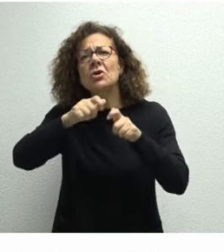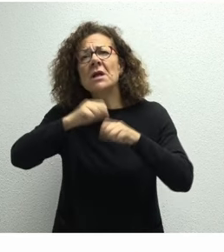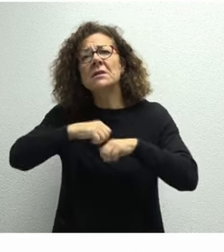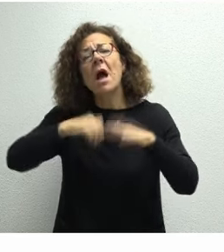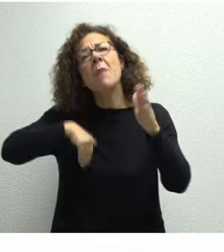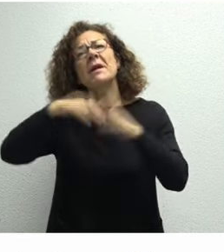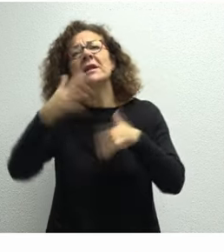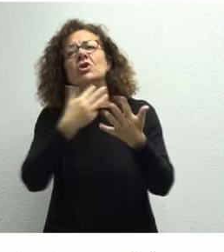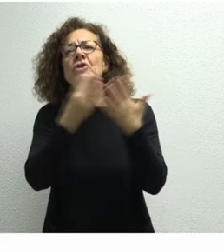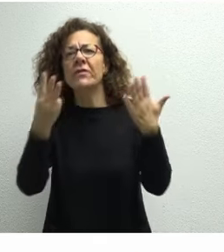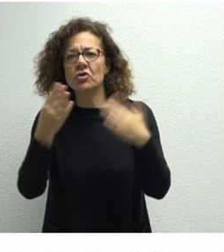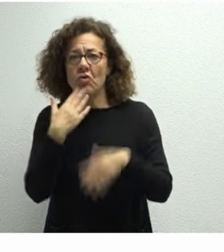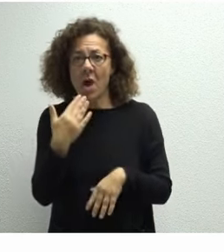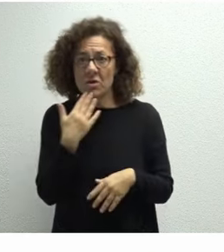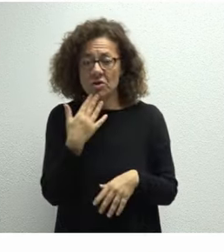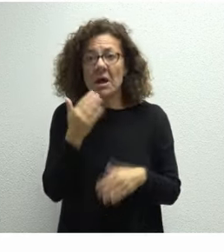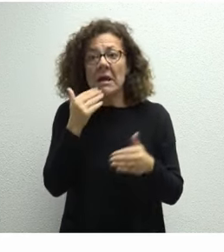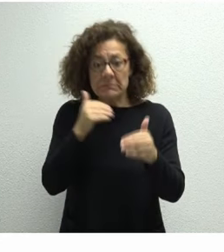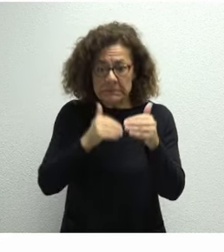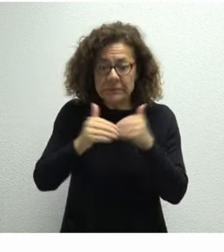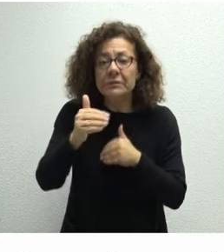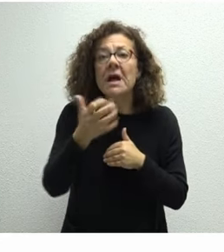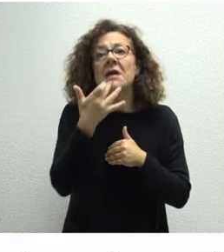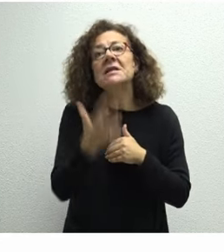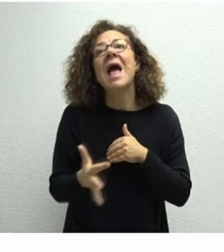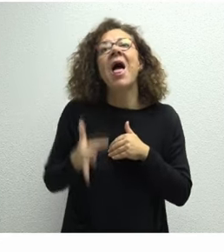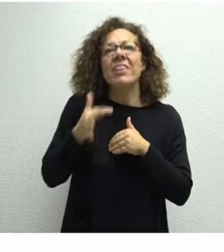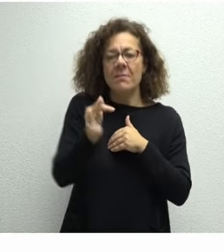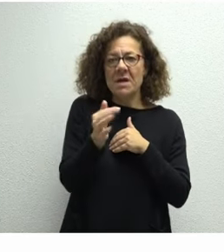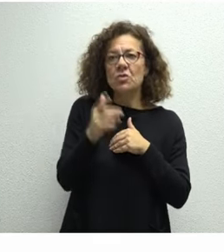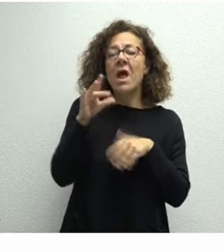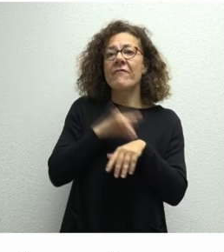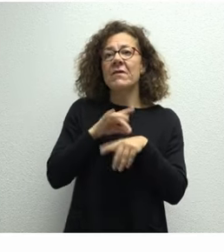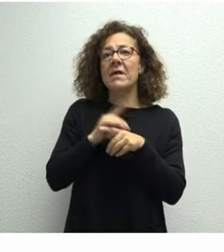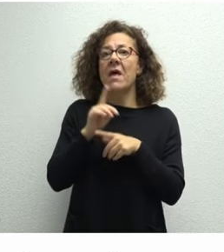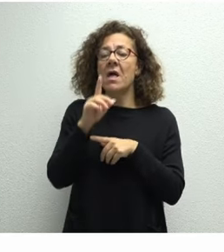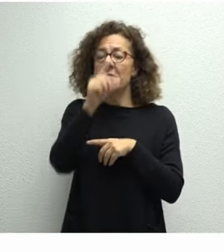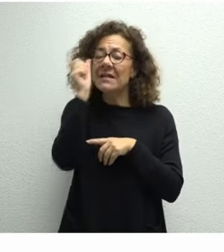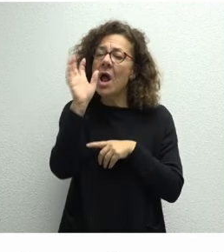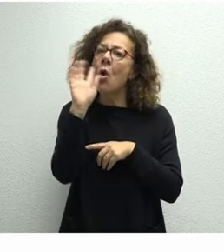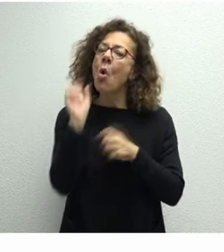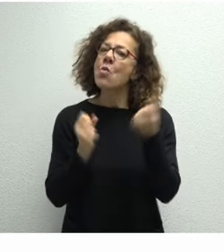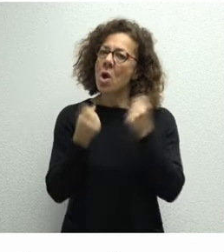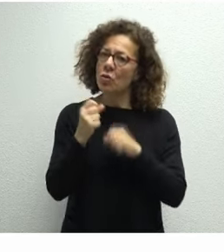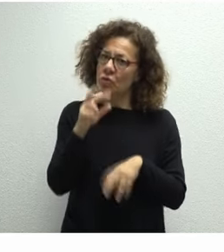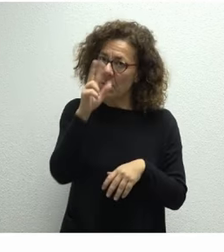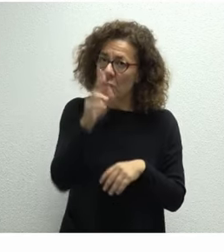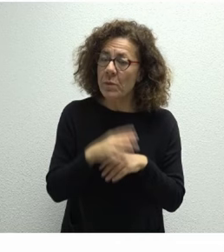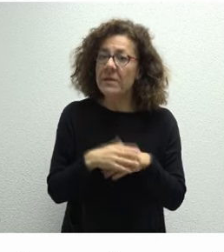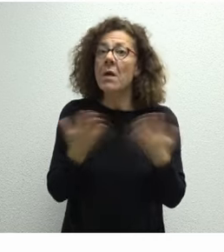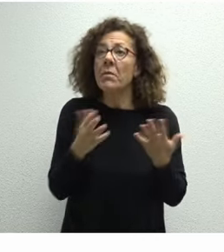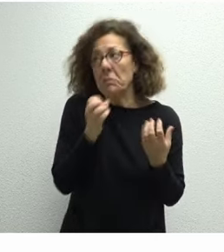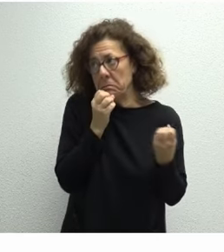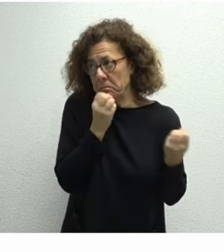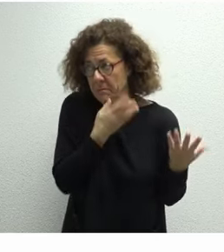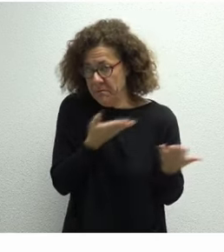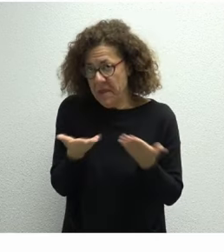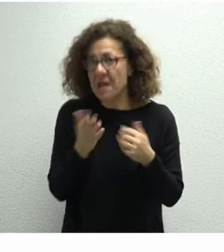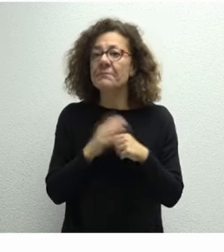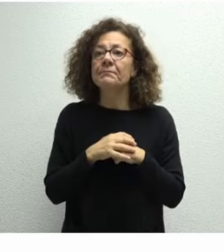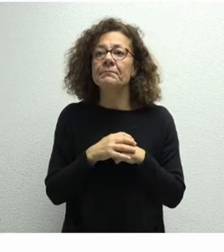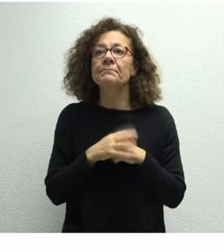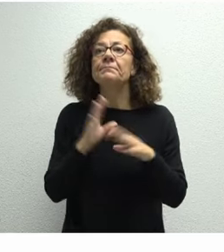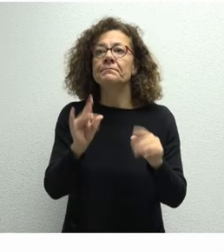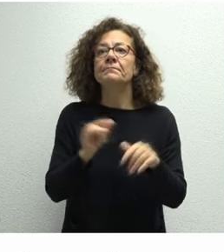los 18 años en adelante y si además tiene una enfermedad mental o una conducta que preocupa no Sí pero bueno bienvenida sea Eh